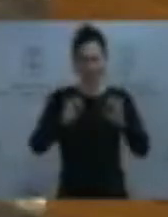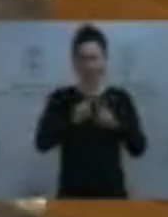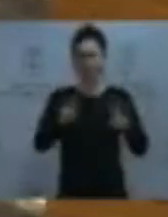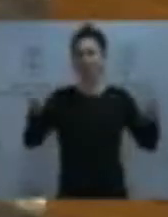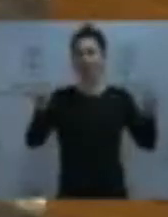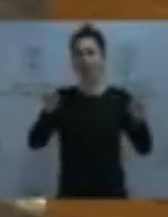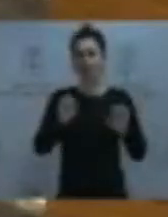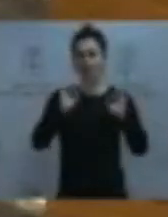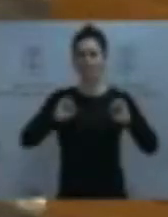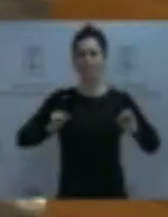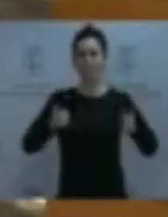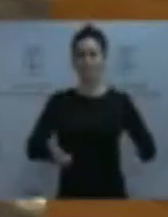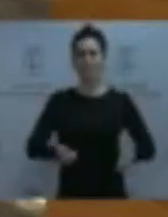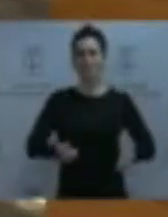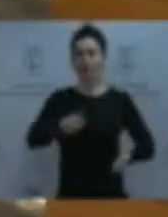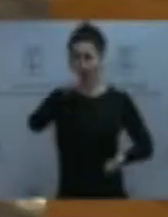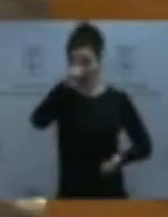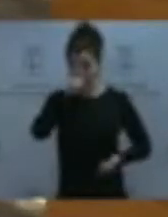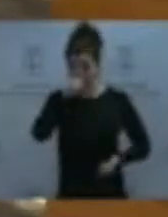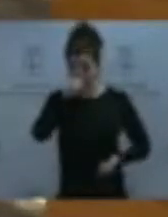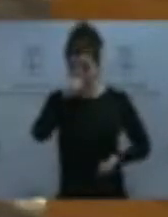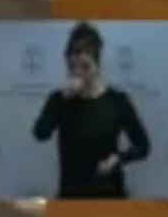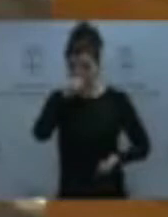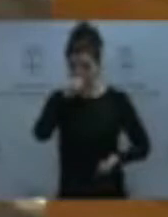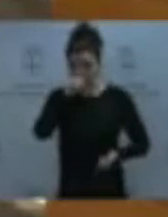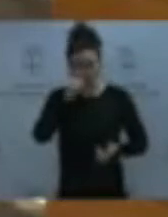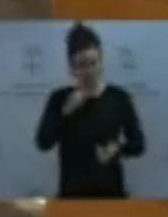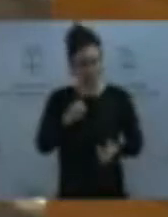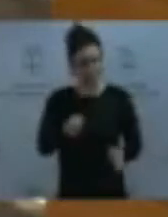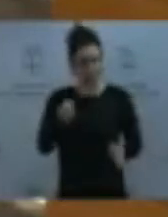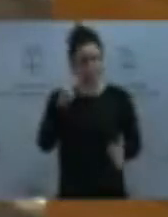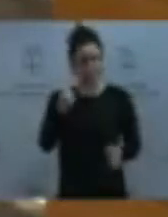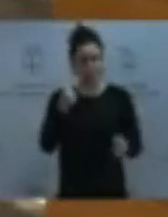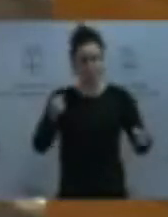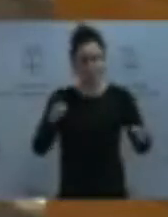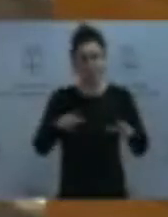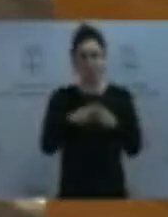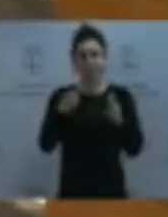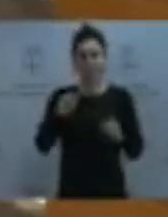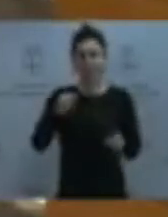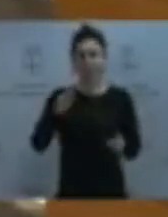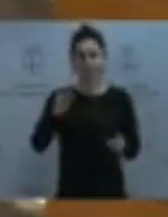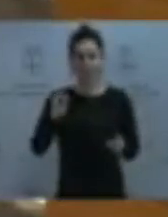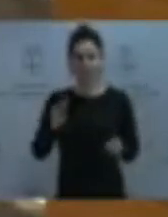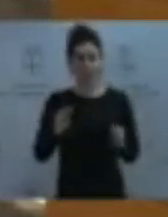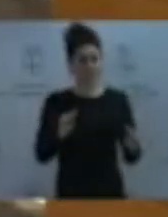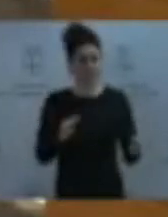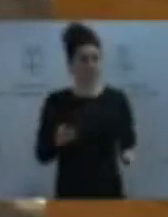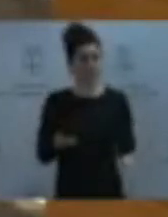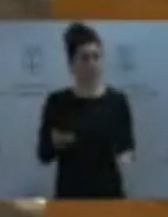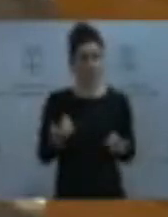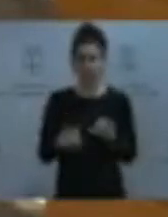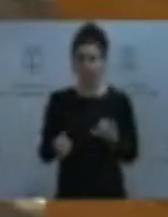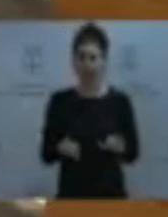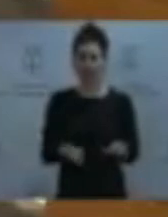ejercicio de las potestades de la sociedad HITPA respecto de Telecable. Así consta en las actas de los consejos de administración de